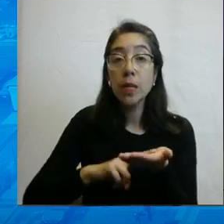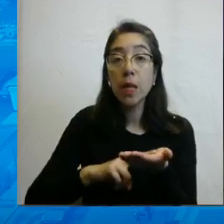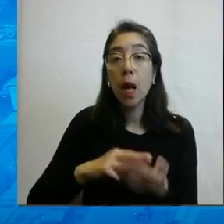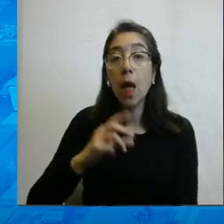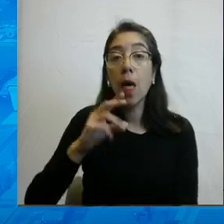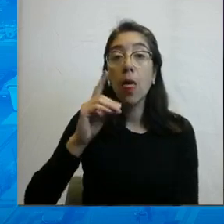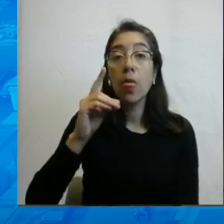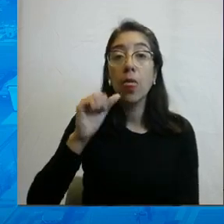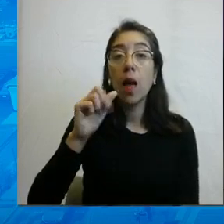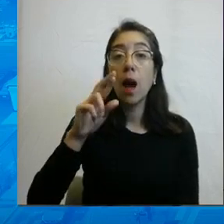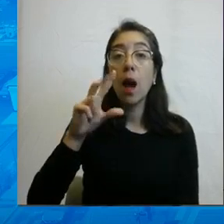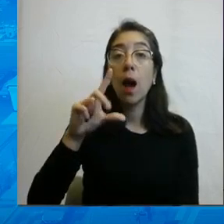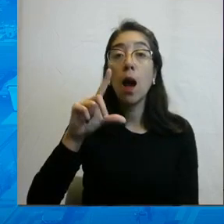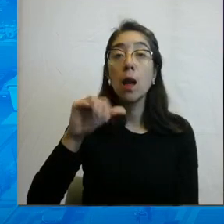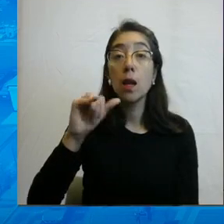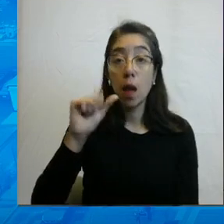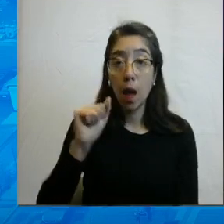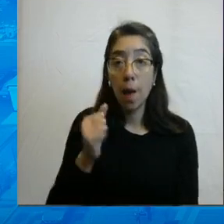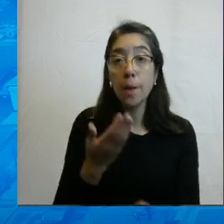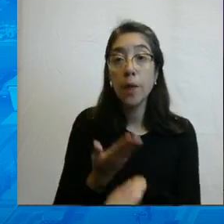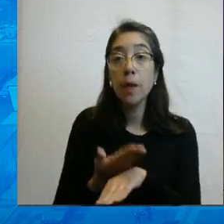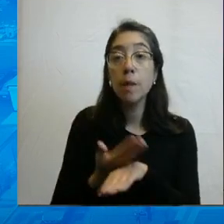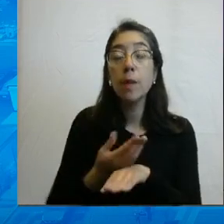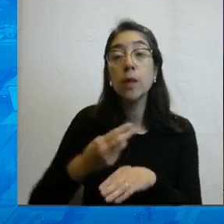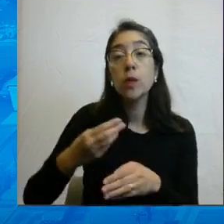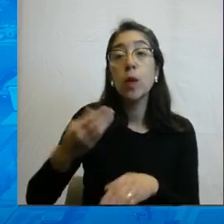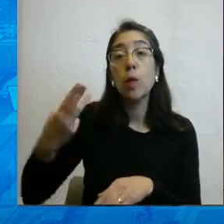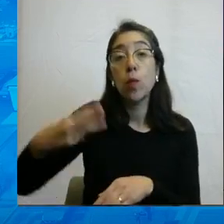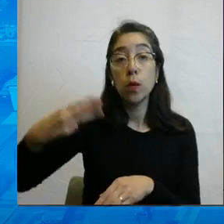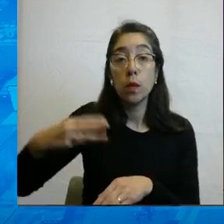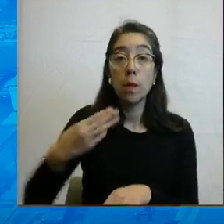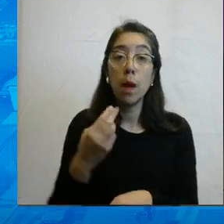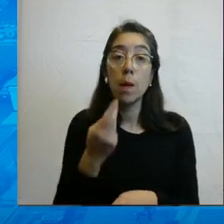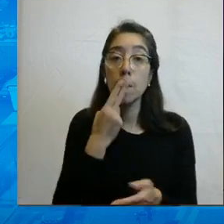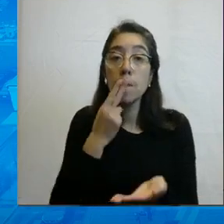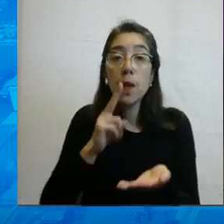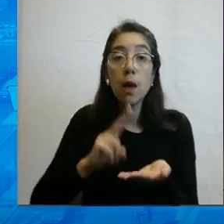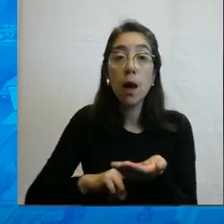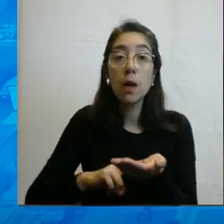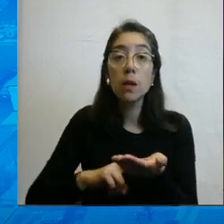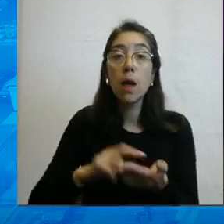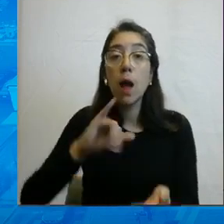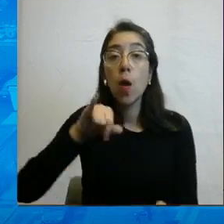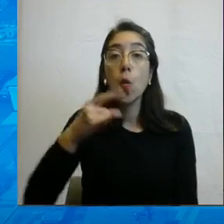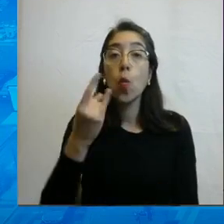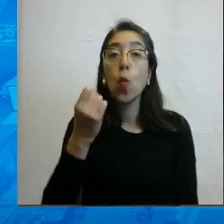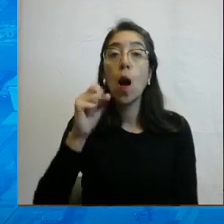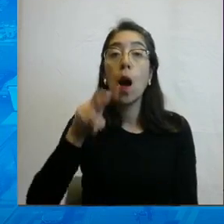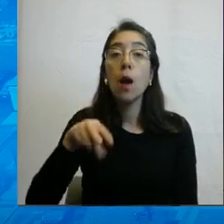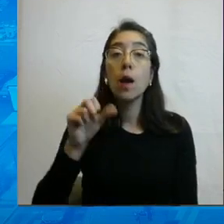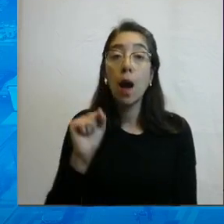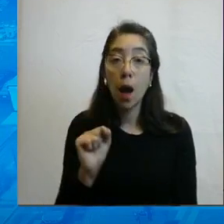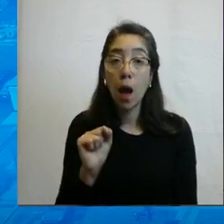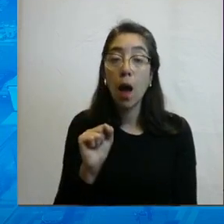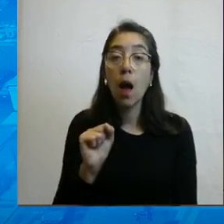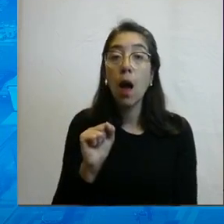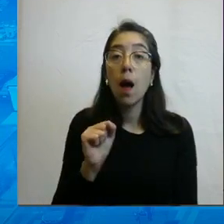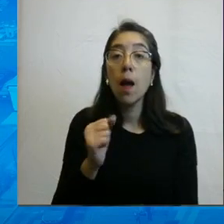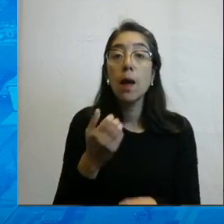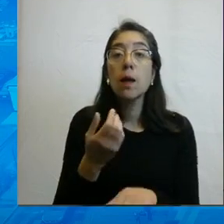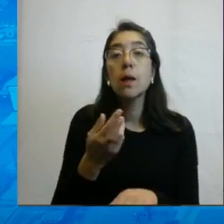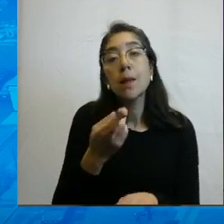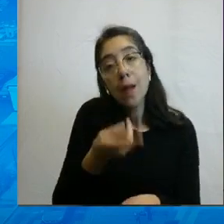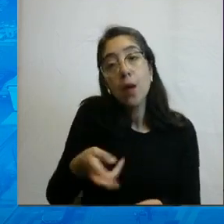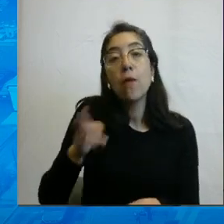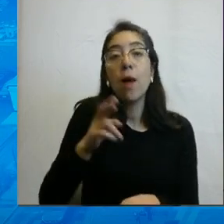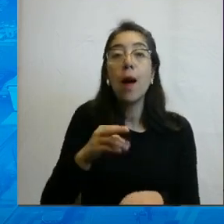3.16, carta de la vecina Juana Vidal Cerón, solicita audiencia, derivada a gabinete. 3.17, el documento